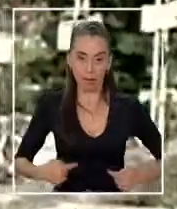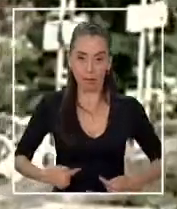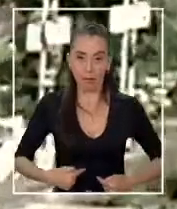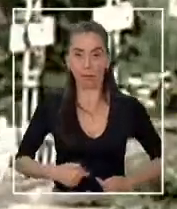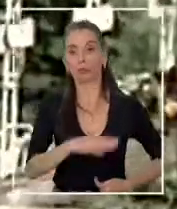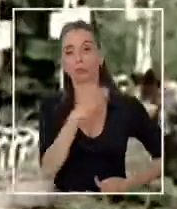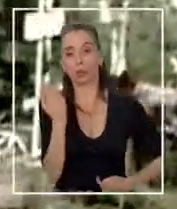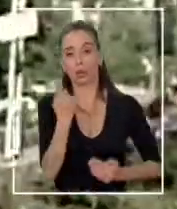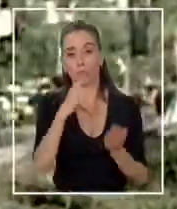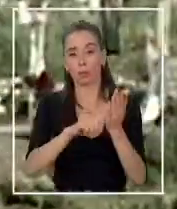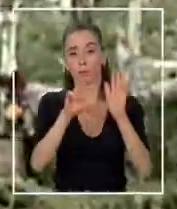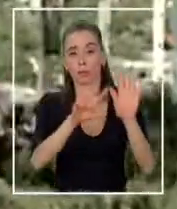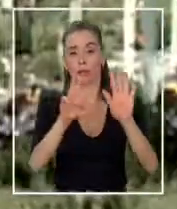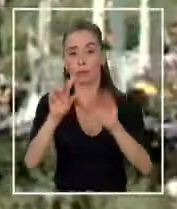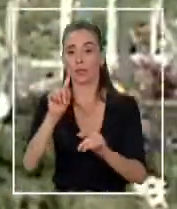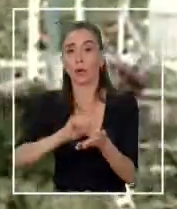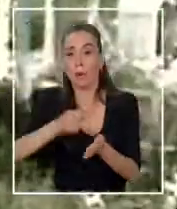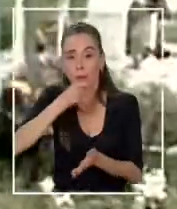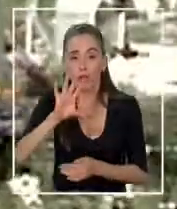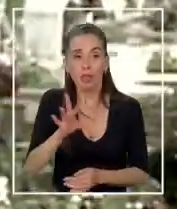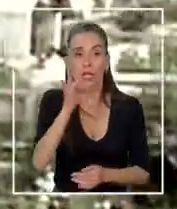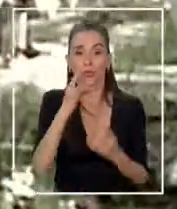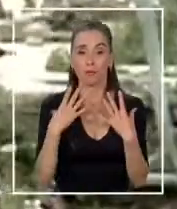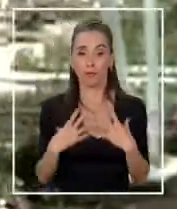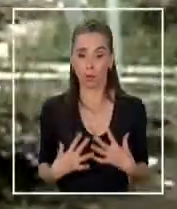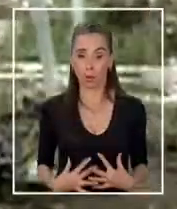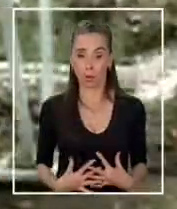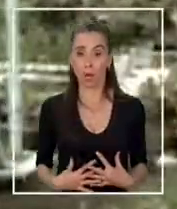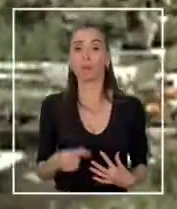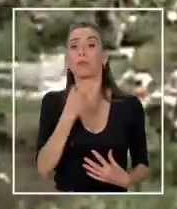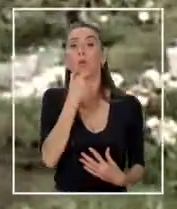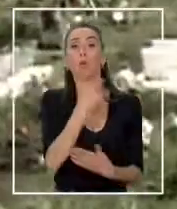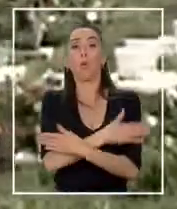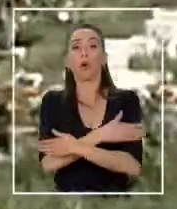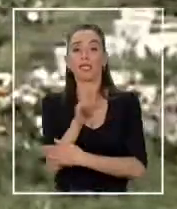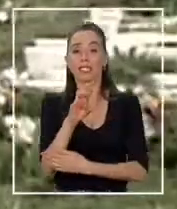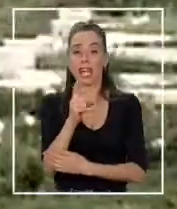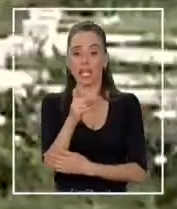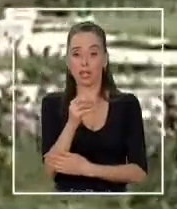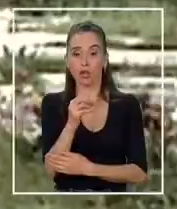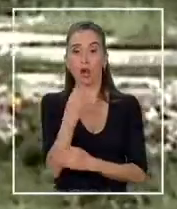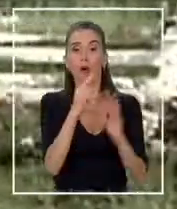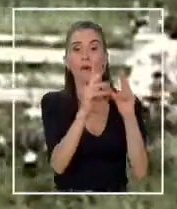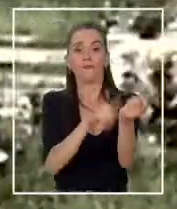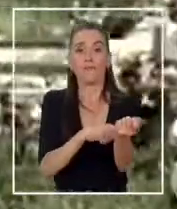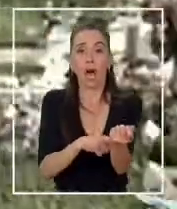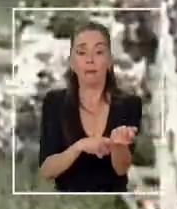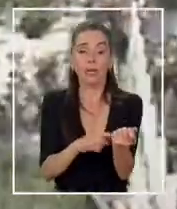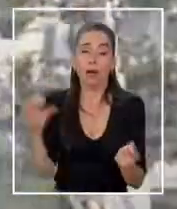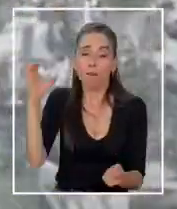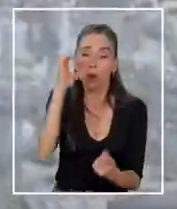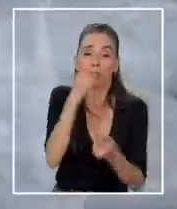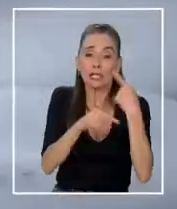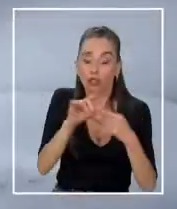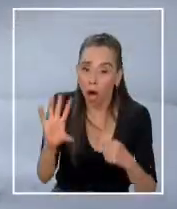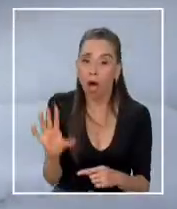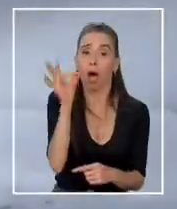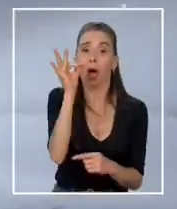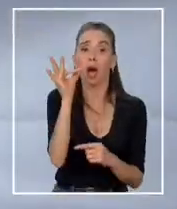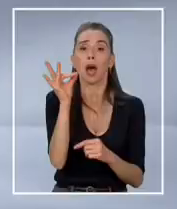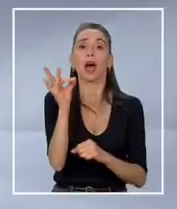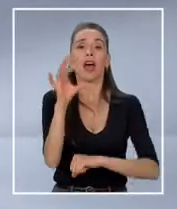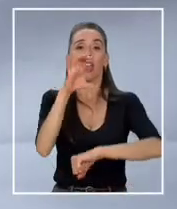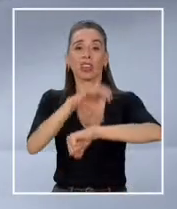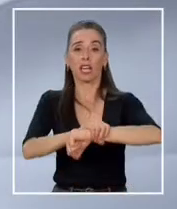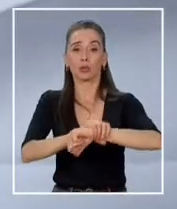en 1991 se descubre el cuerpo de Sergio, se conoce también la historia que su familia tanto buscó. Luego de su